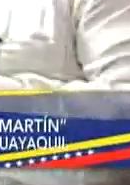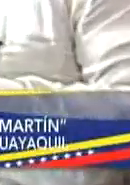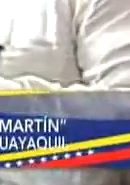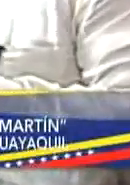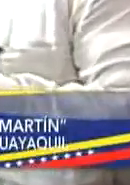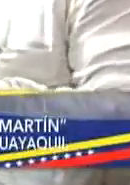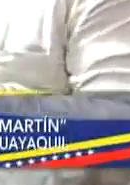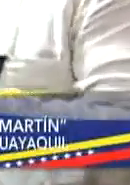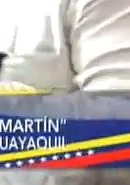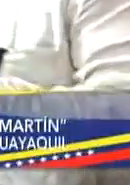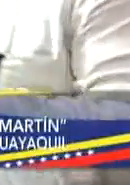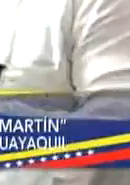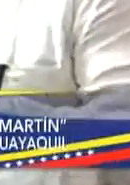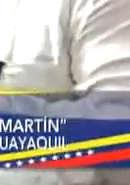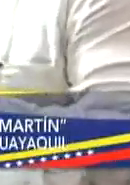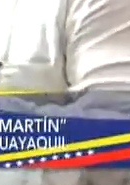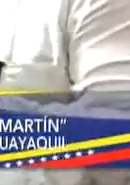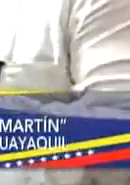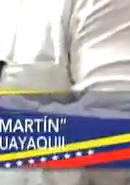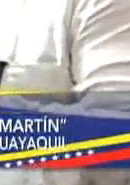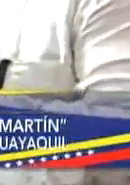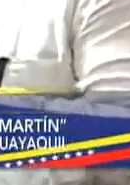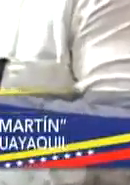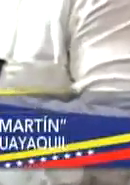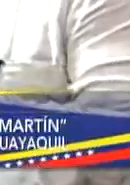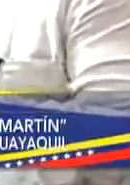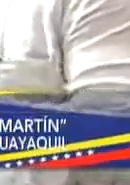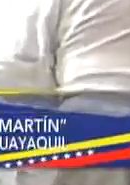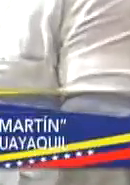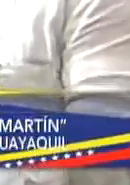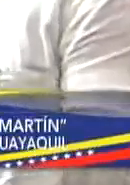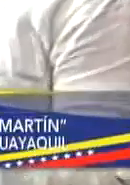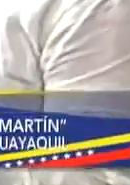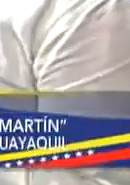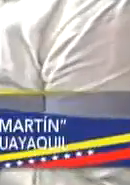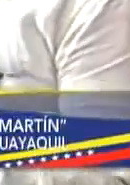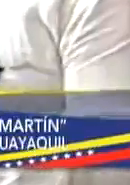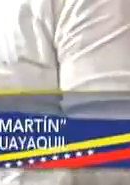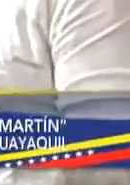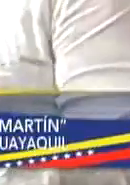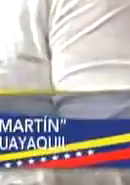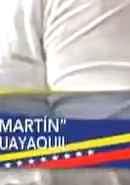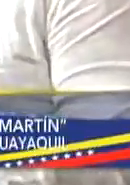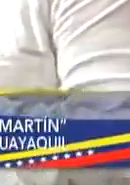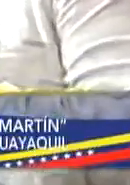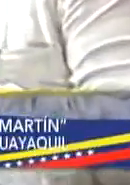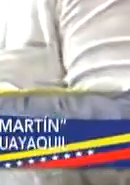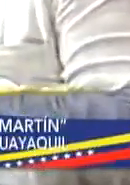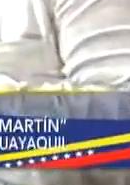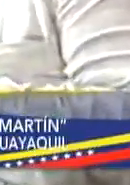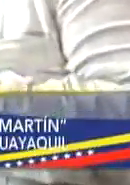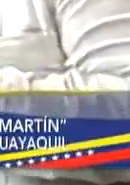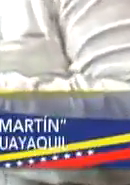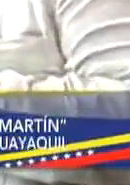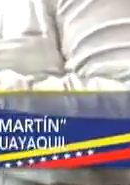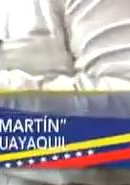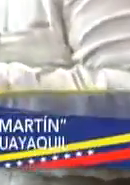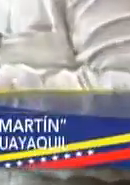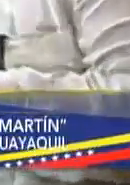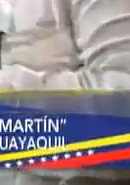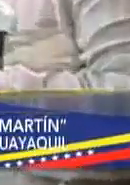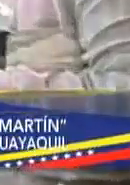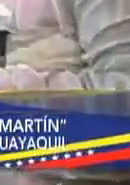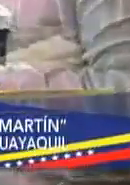Y palomillas de hilo vuelan a su alrededor, ese universo de amor.